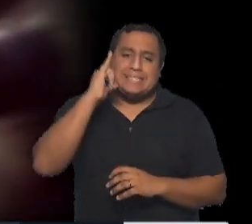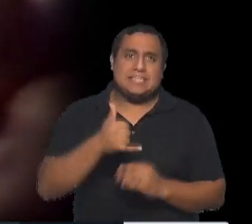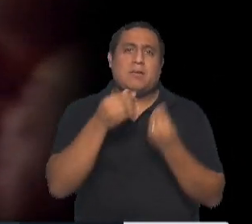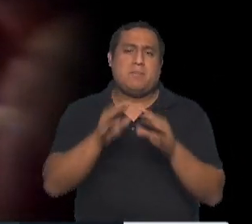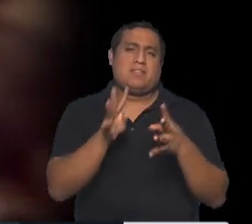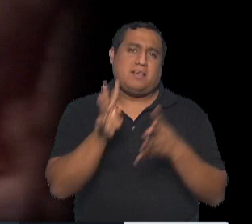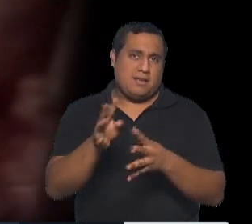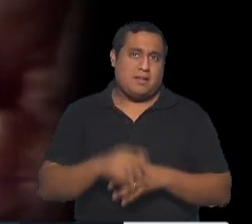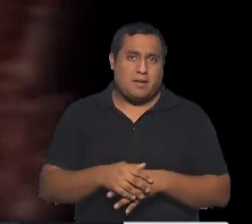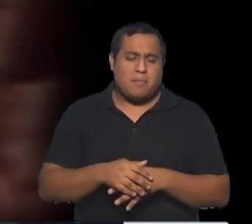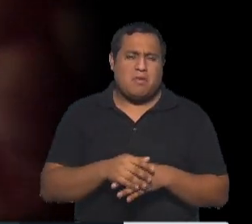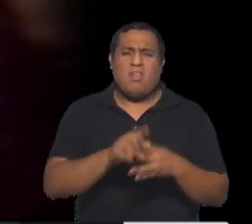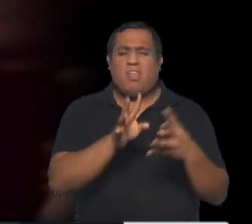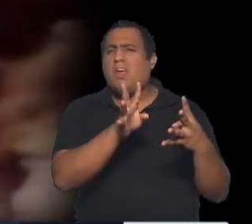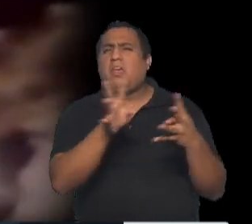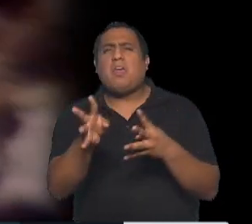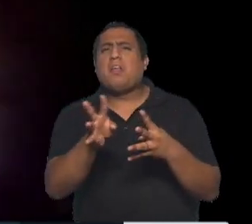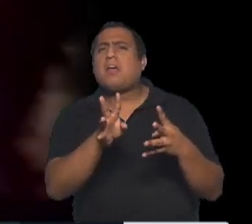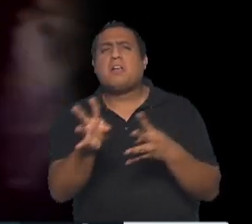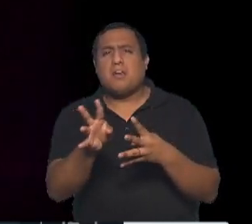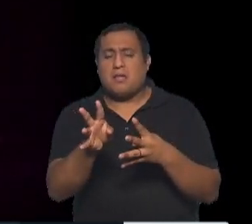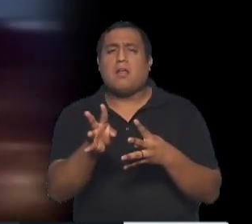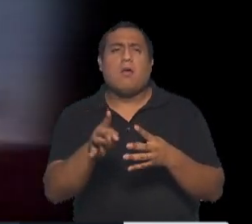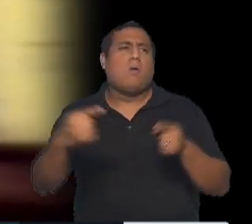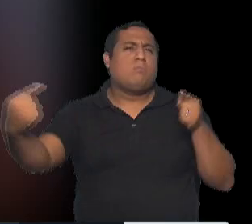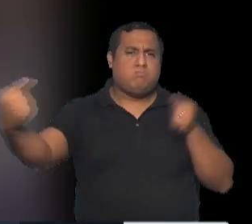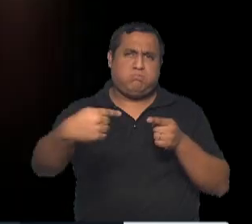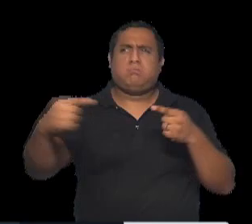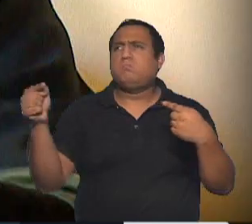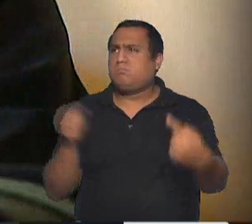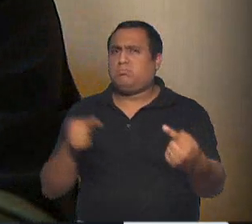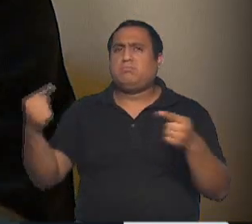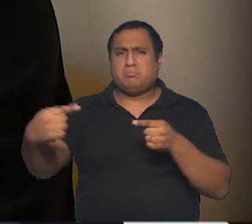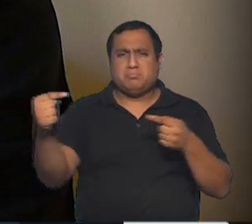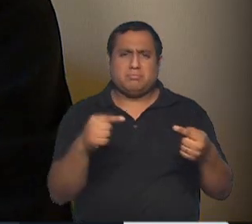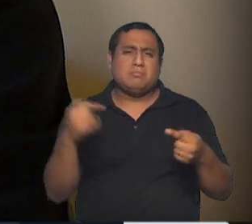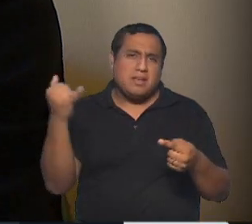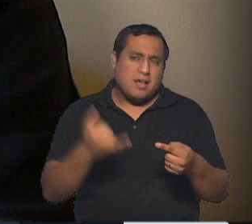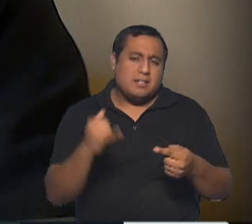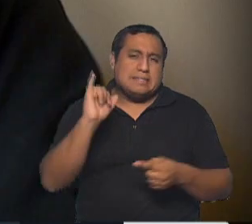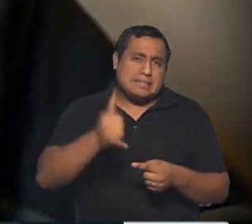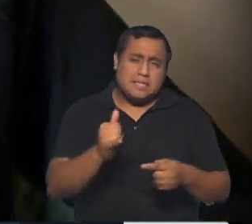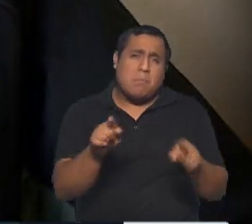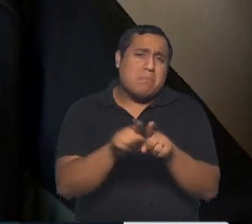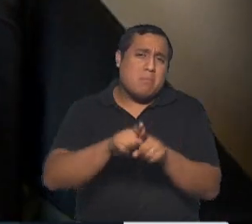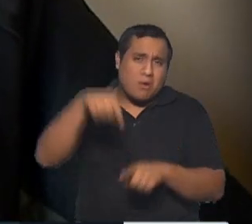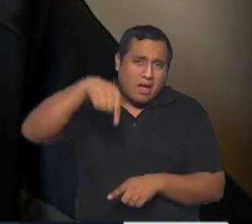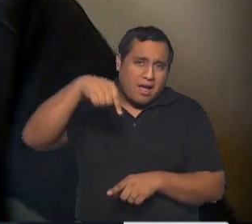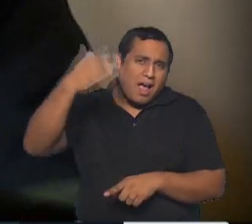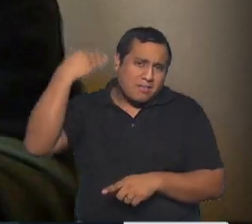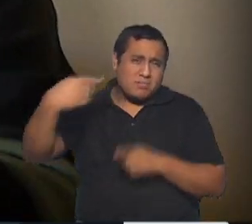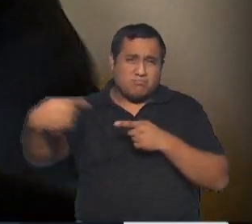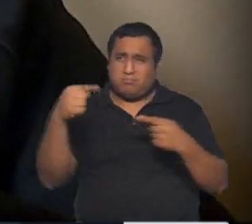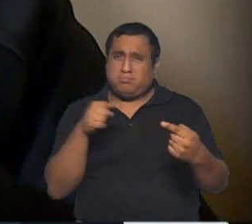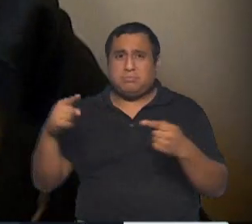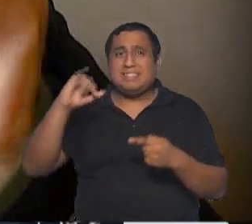En una guerra puede haber ciertos enfrentamientos, como ocurrió acá, pero